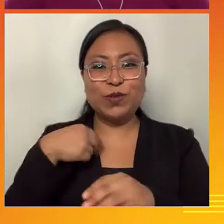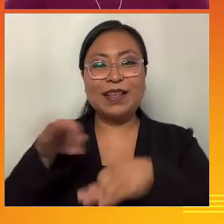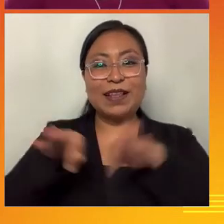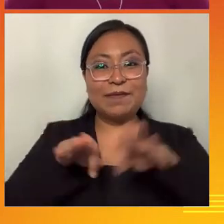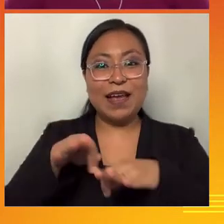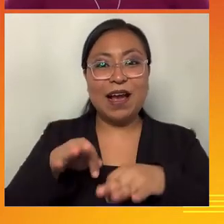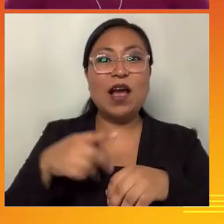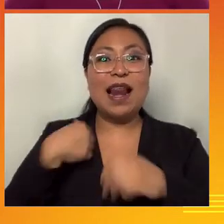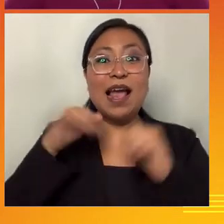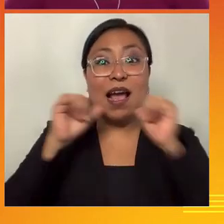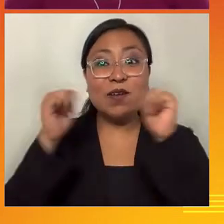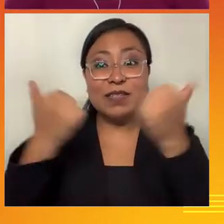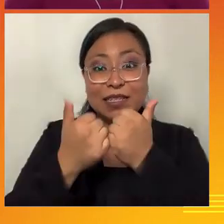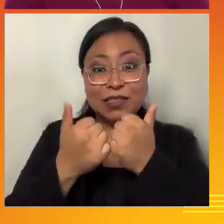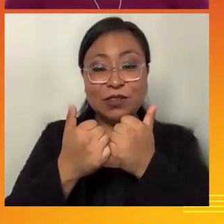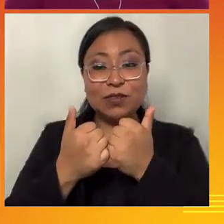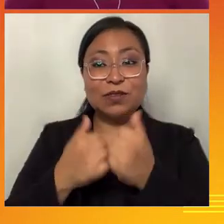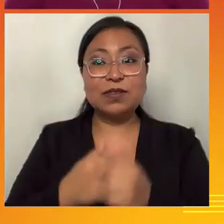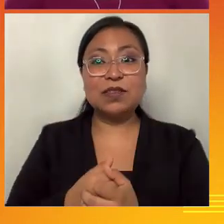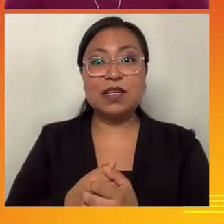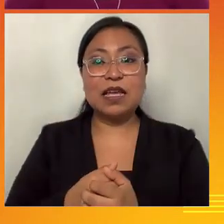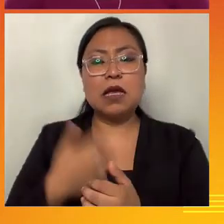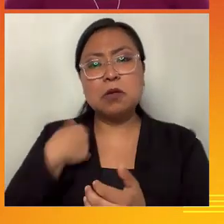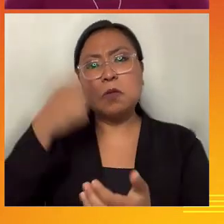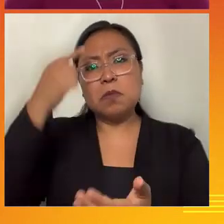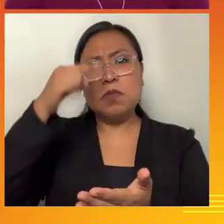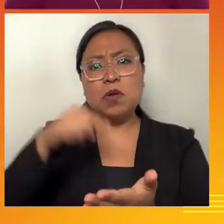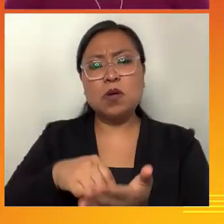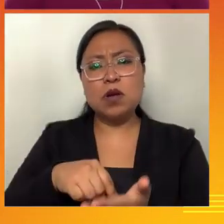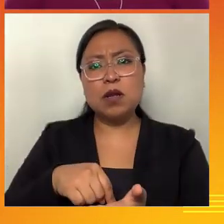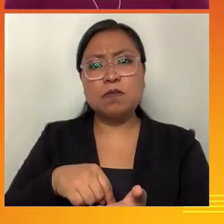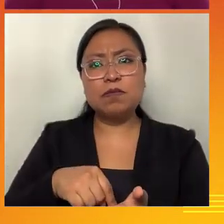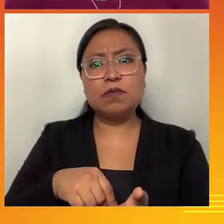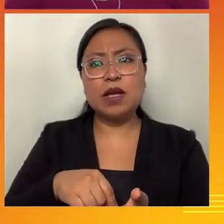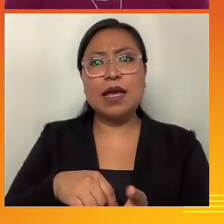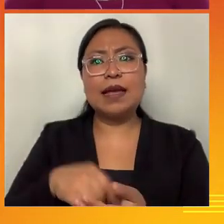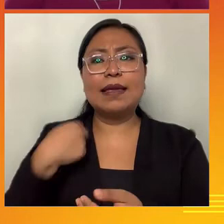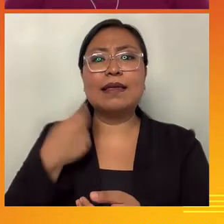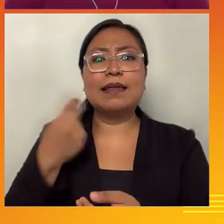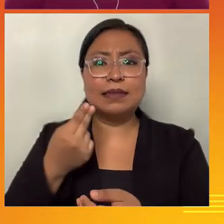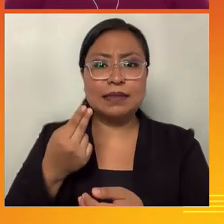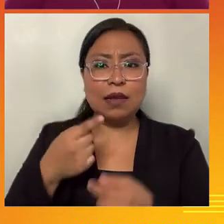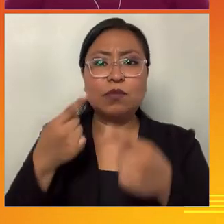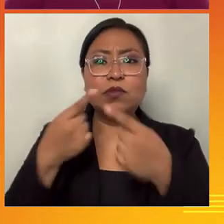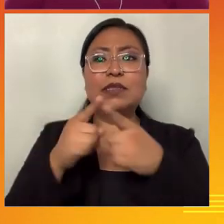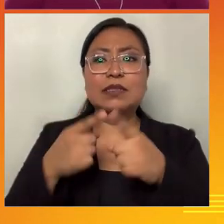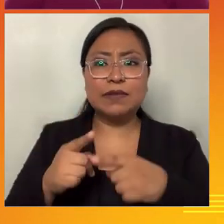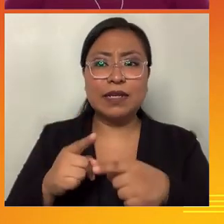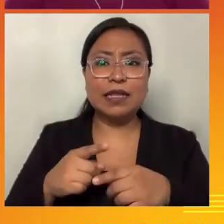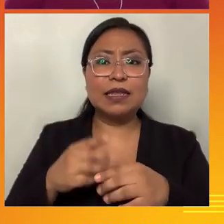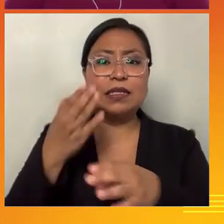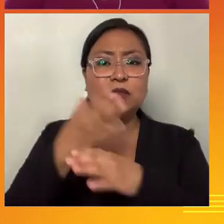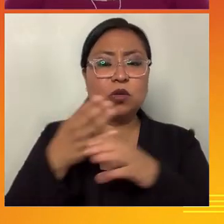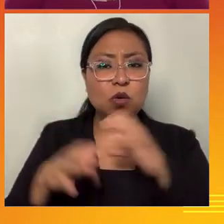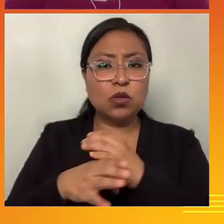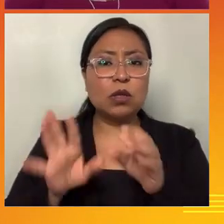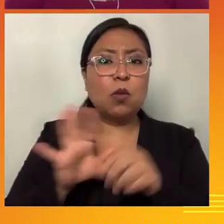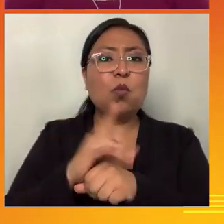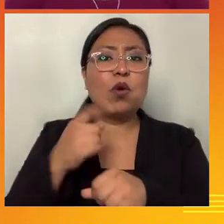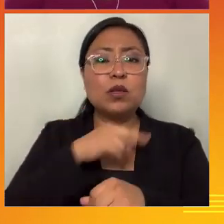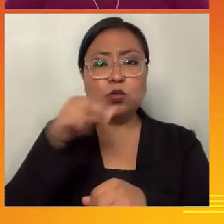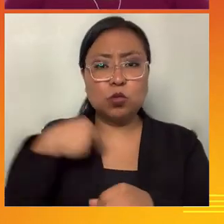operación que realizamos, pues creo que ya muchos de nosotros y de nosotras pues tenemos muy